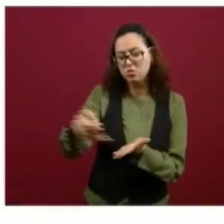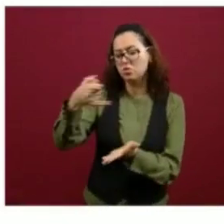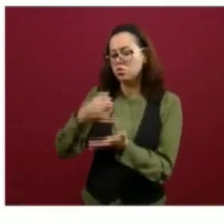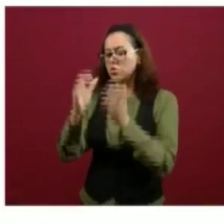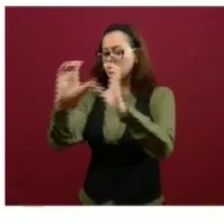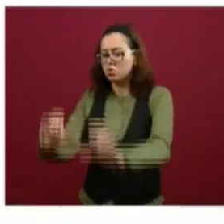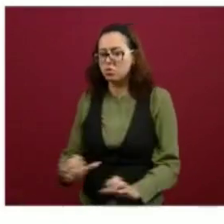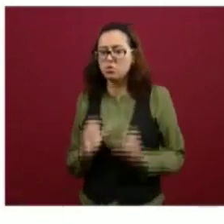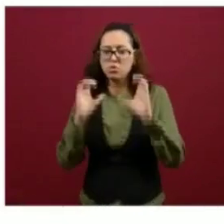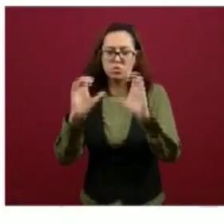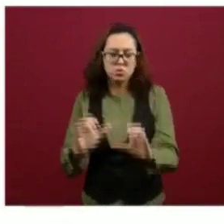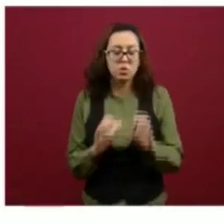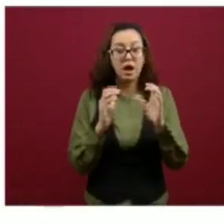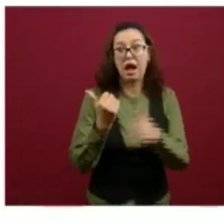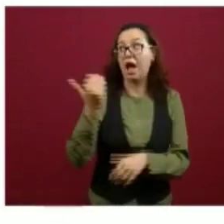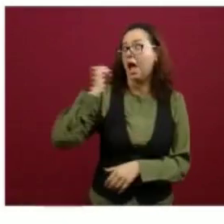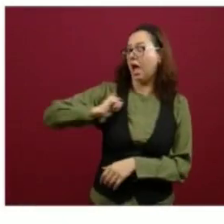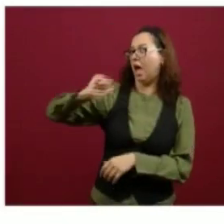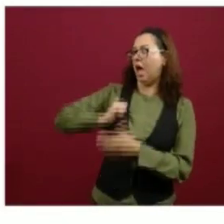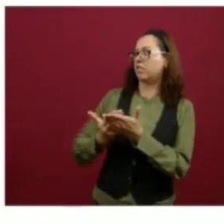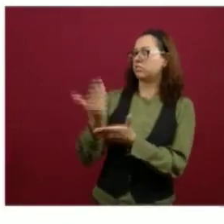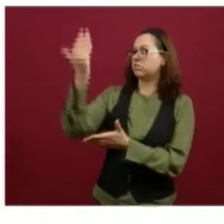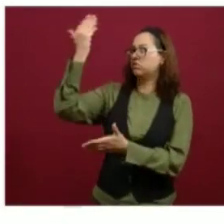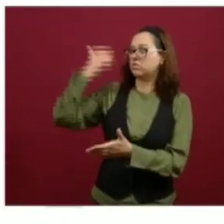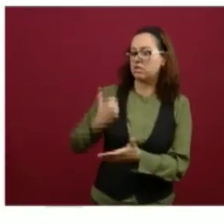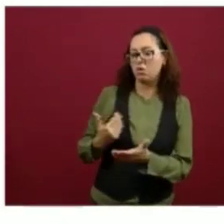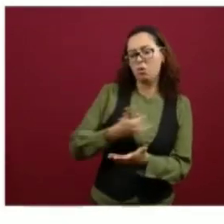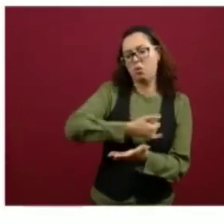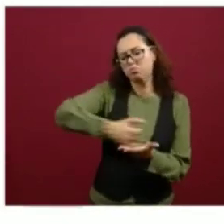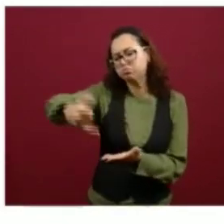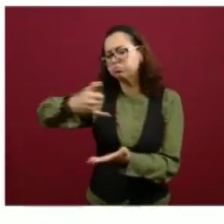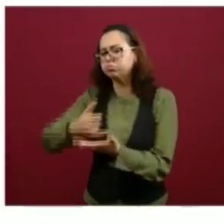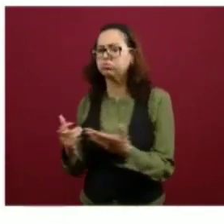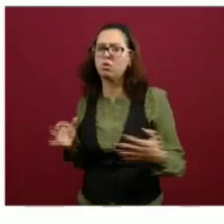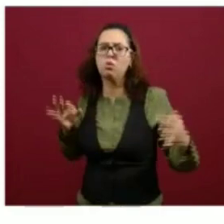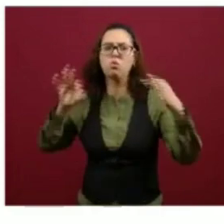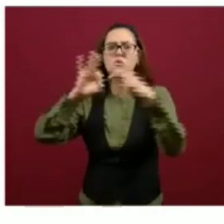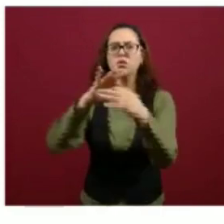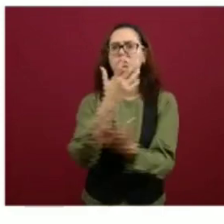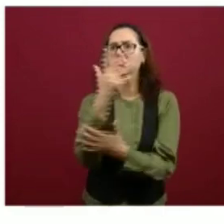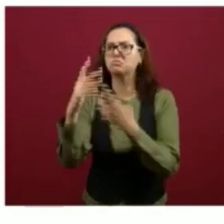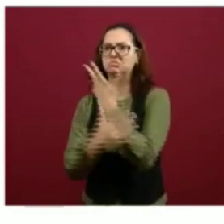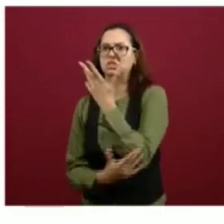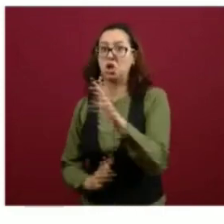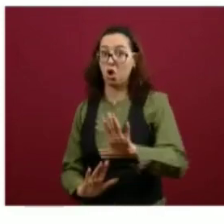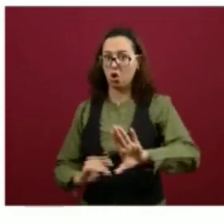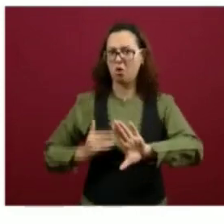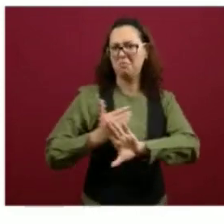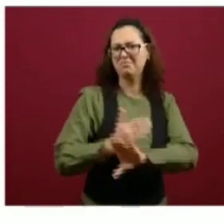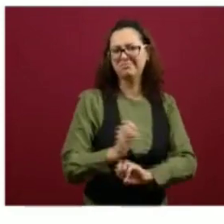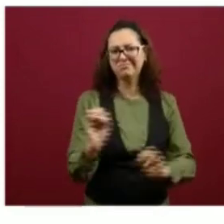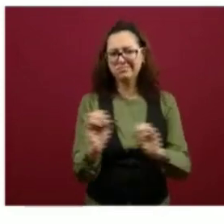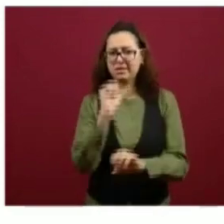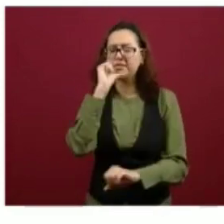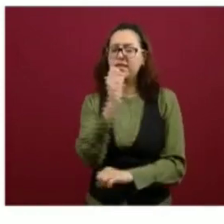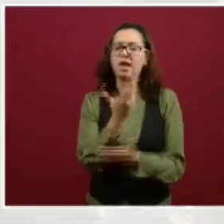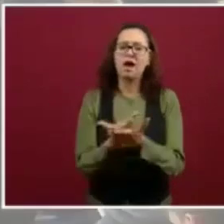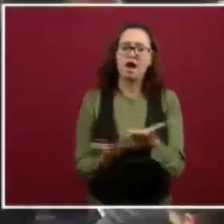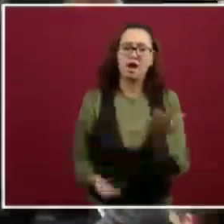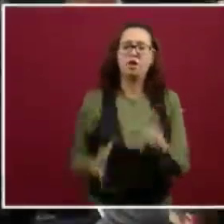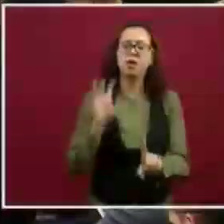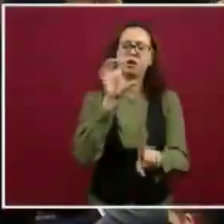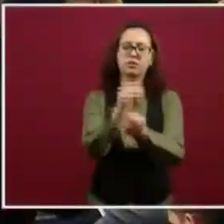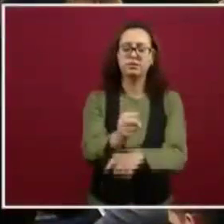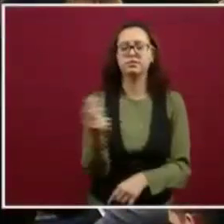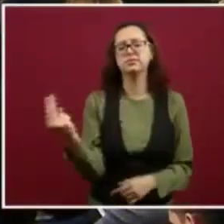fue a producir con la selva, no contra. Y eso creo que es lo que tenemos que lograr. La siguiente, por favor. Y